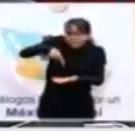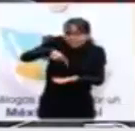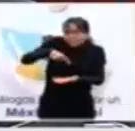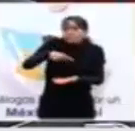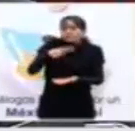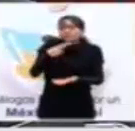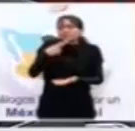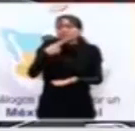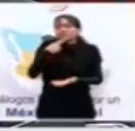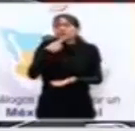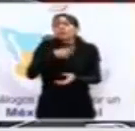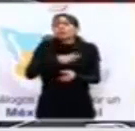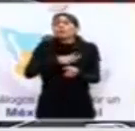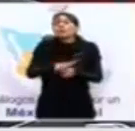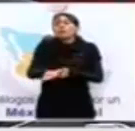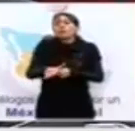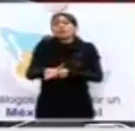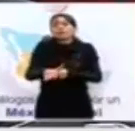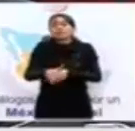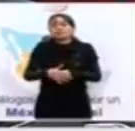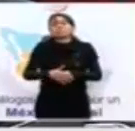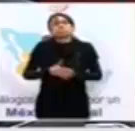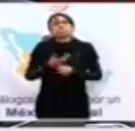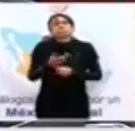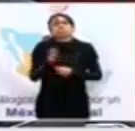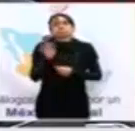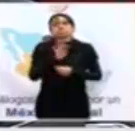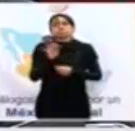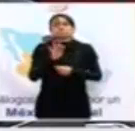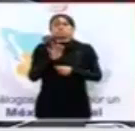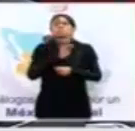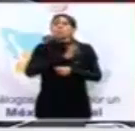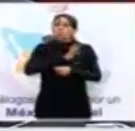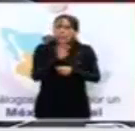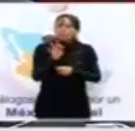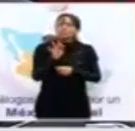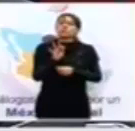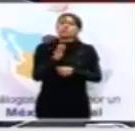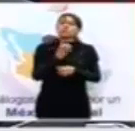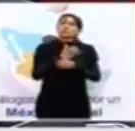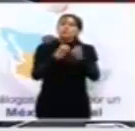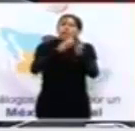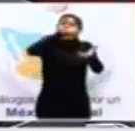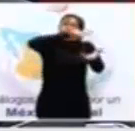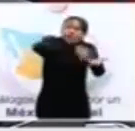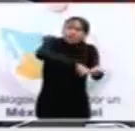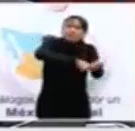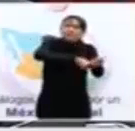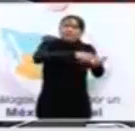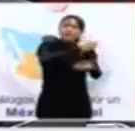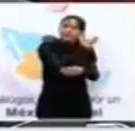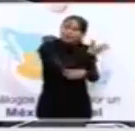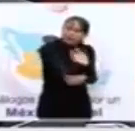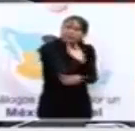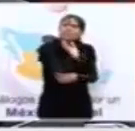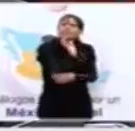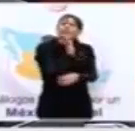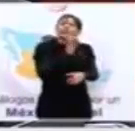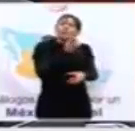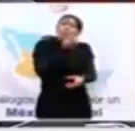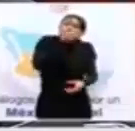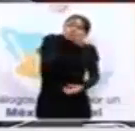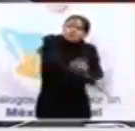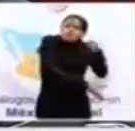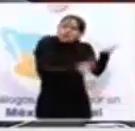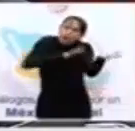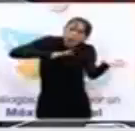reforzar el tema de tener bienes públicos en el campo que aumentan la productividad de todos,